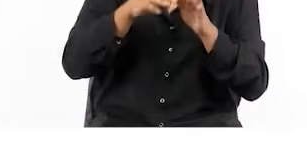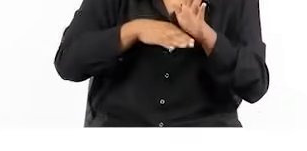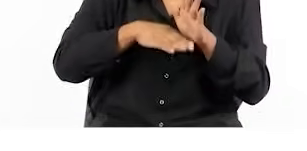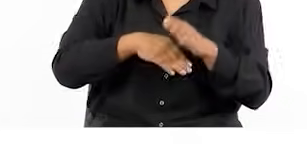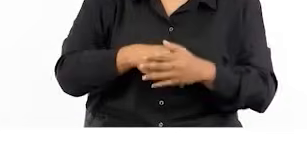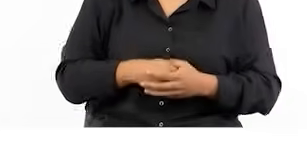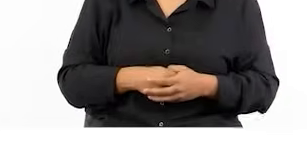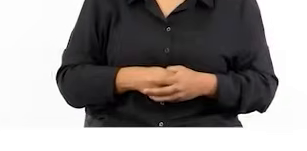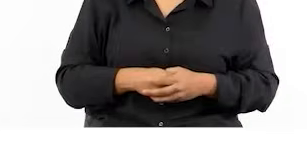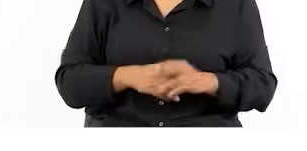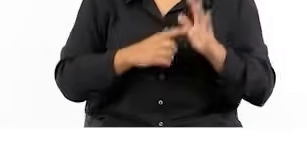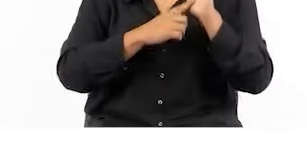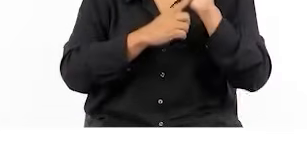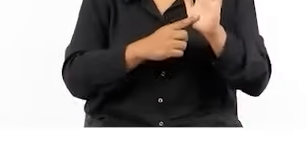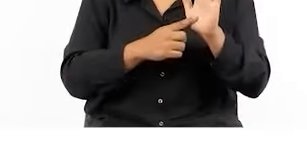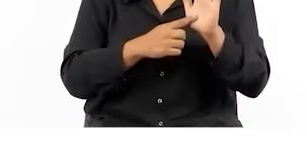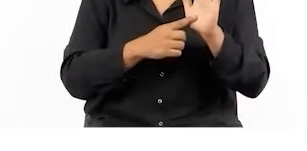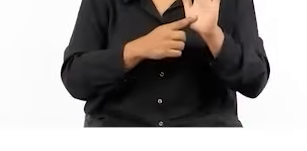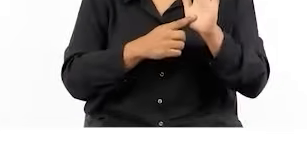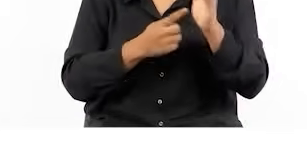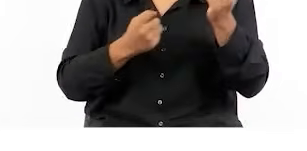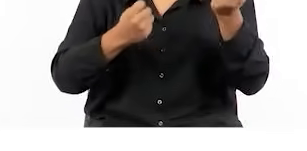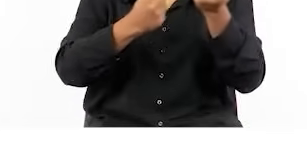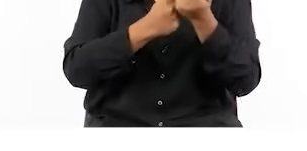irán enfriándose eternamente.